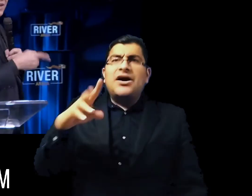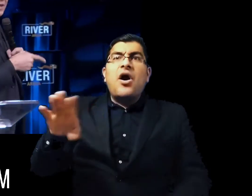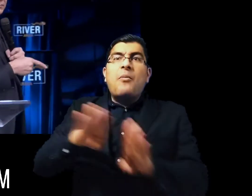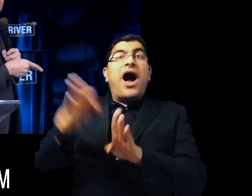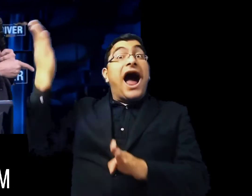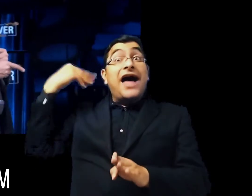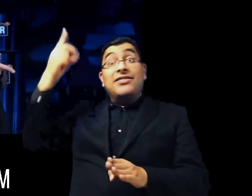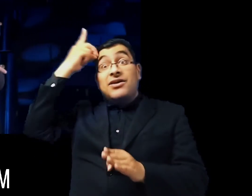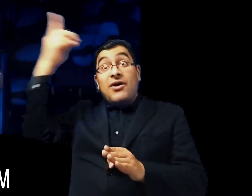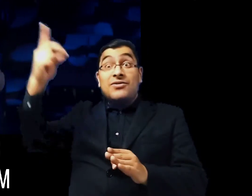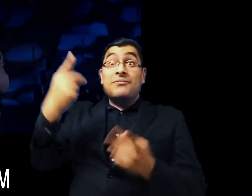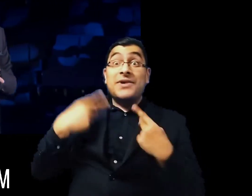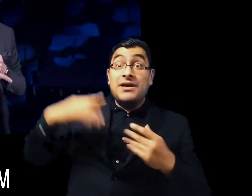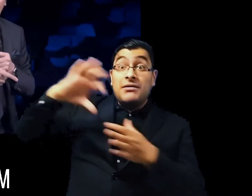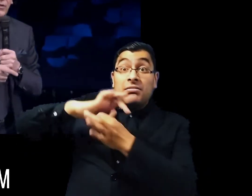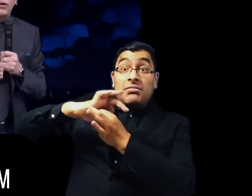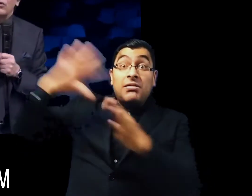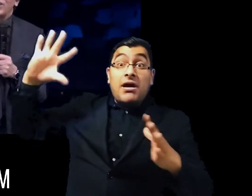rompió en el Edén